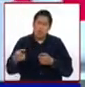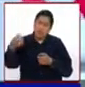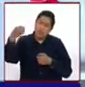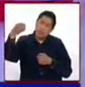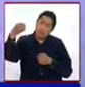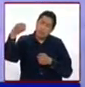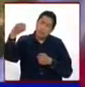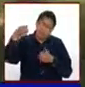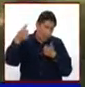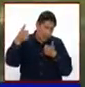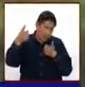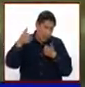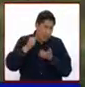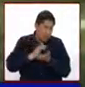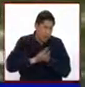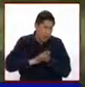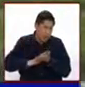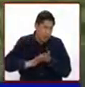calidad.